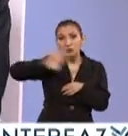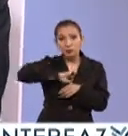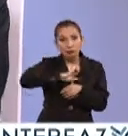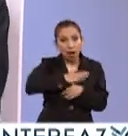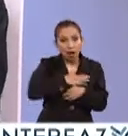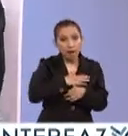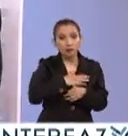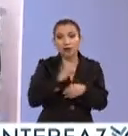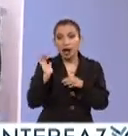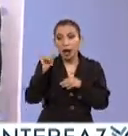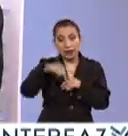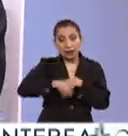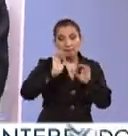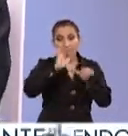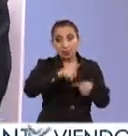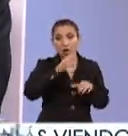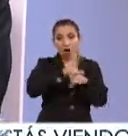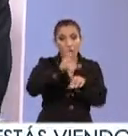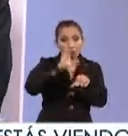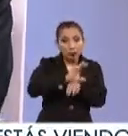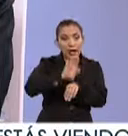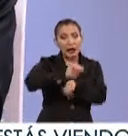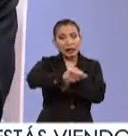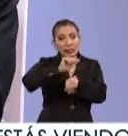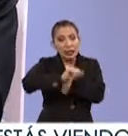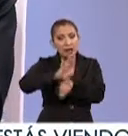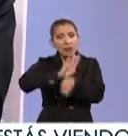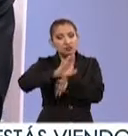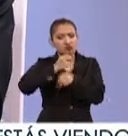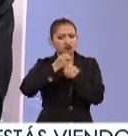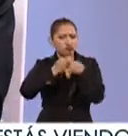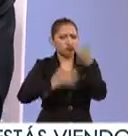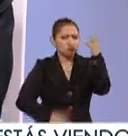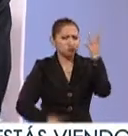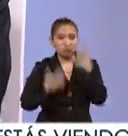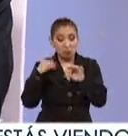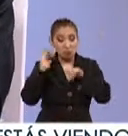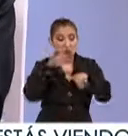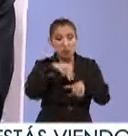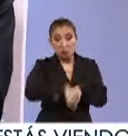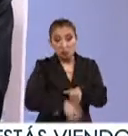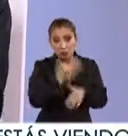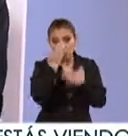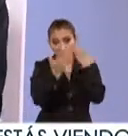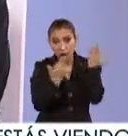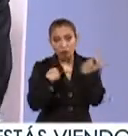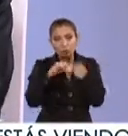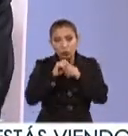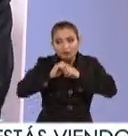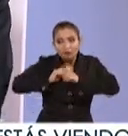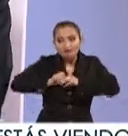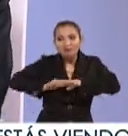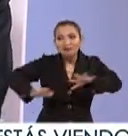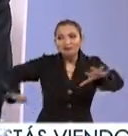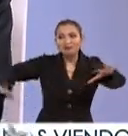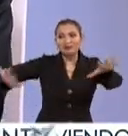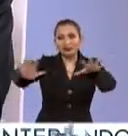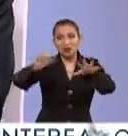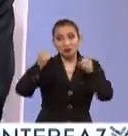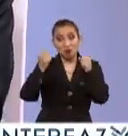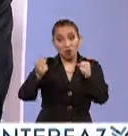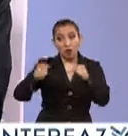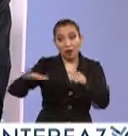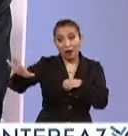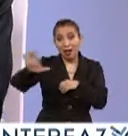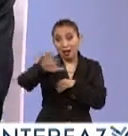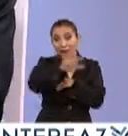España, hasta Colombia, Argentina, Brasil, etcétera. Nos parece que hemos impactado